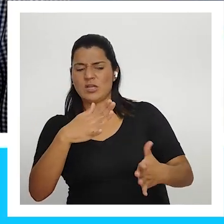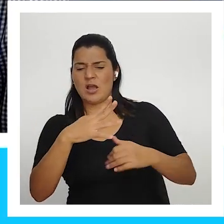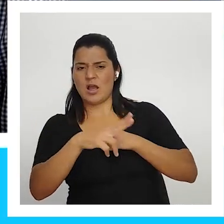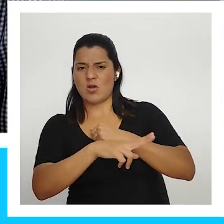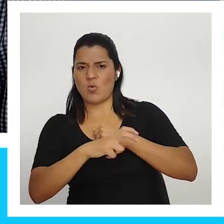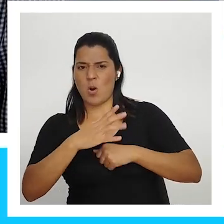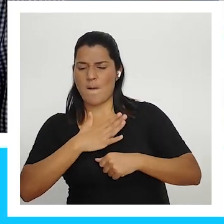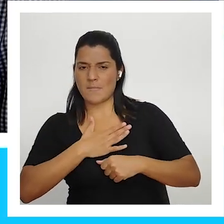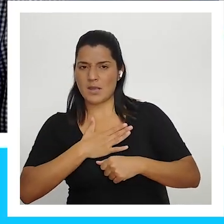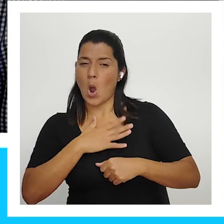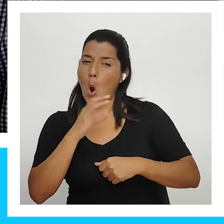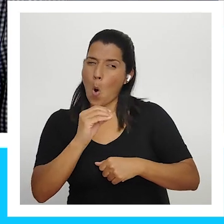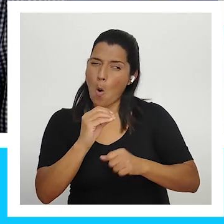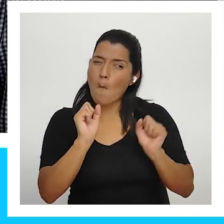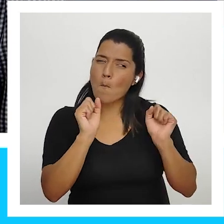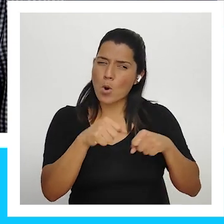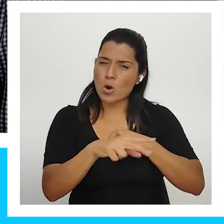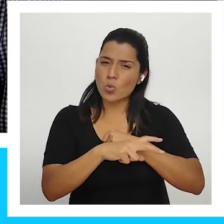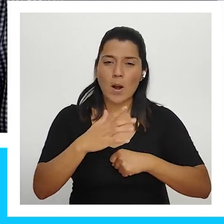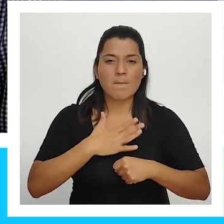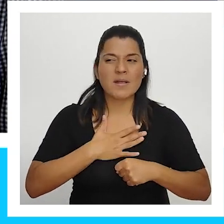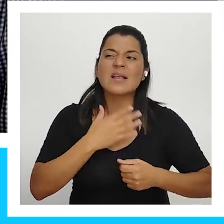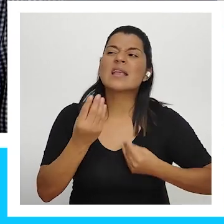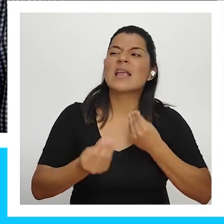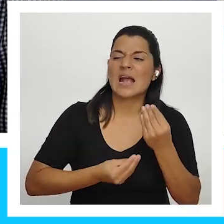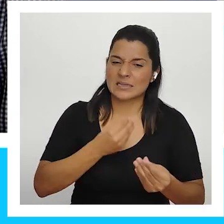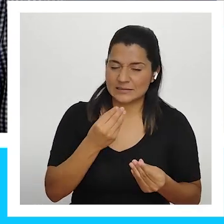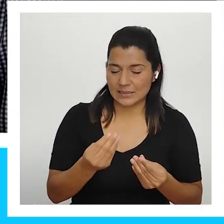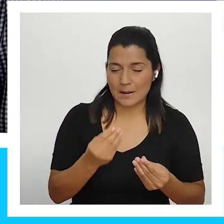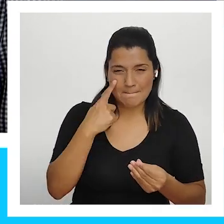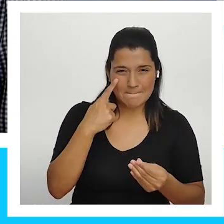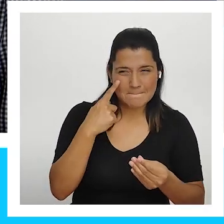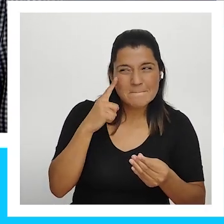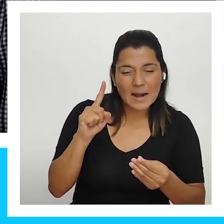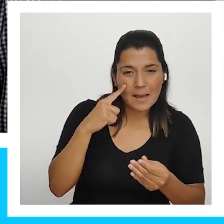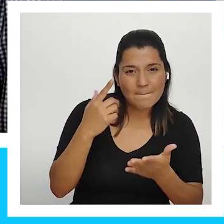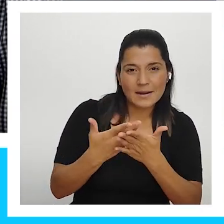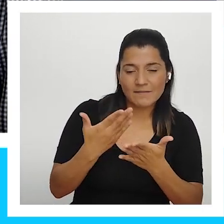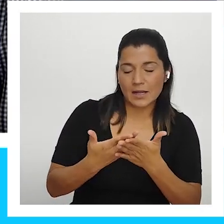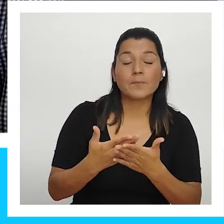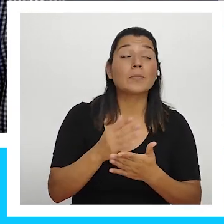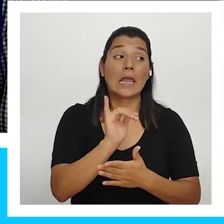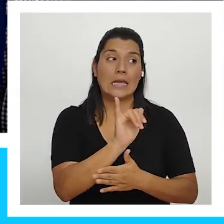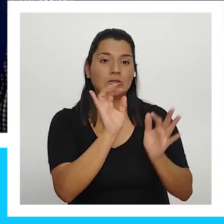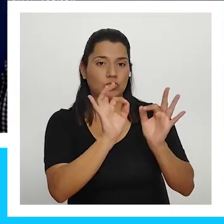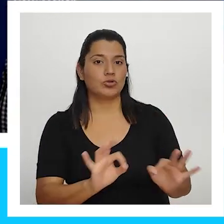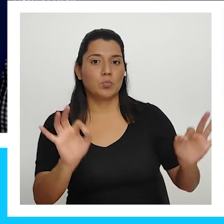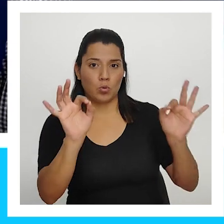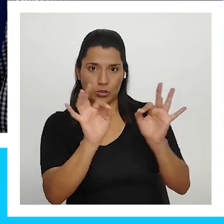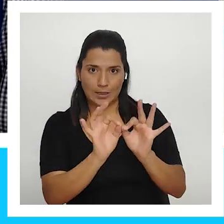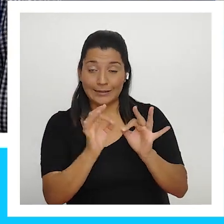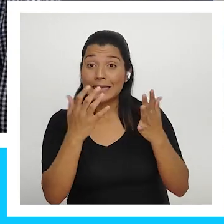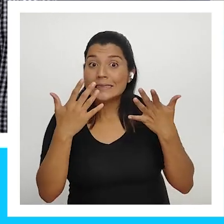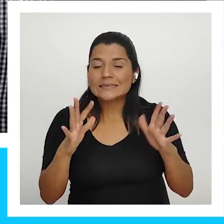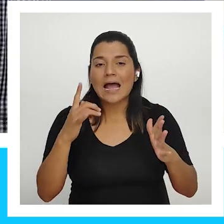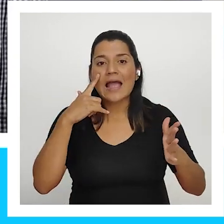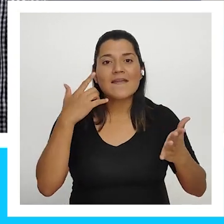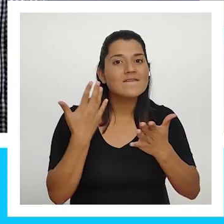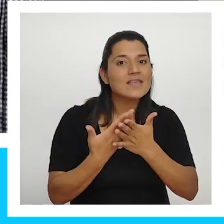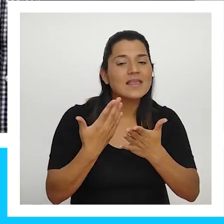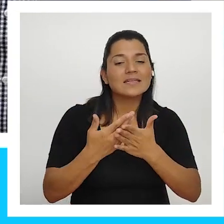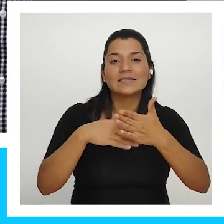eso estamos con Esteban Aguilar, él es fiscal coordinador de cibercrimen. Don Esteban, la otra pregunta que le quería hacer